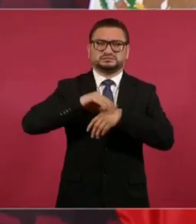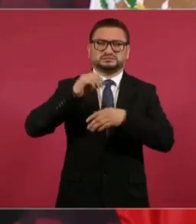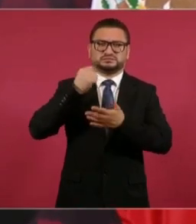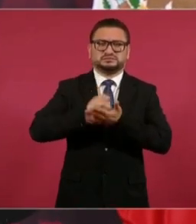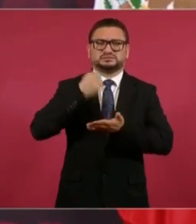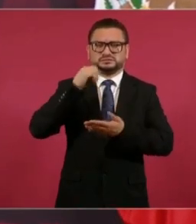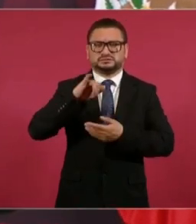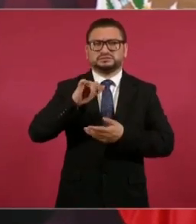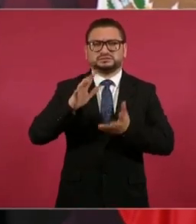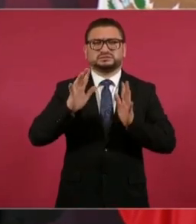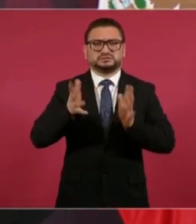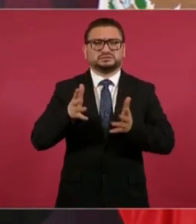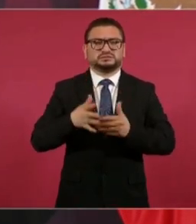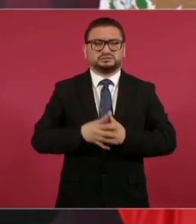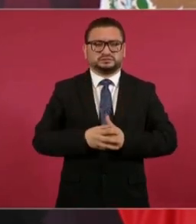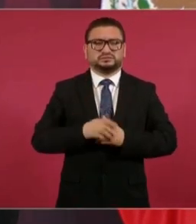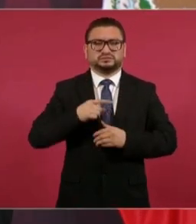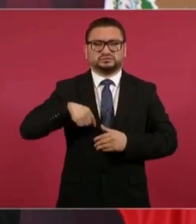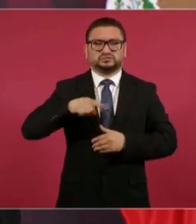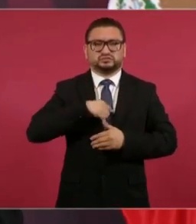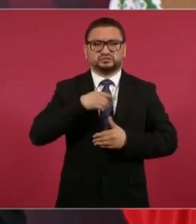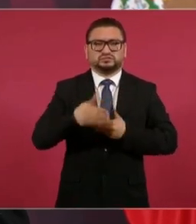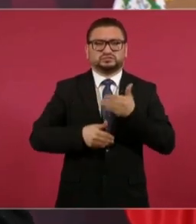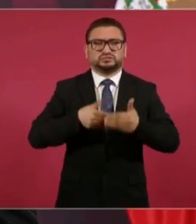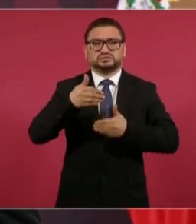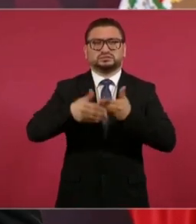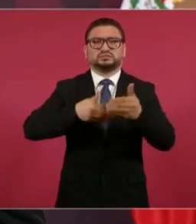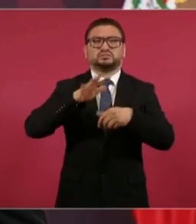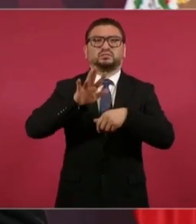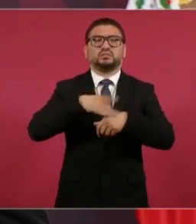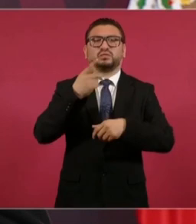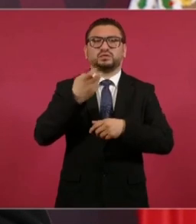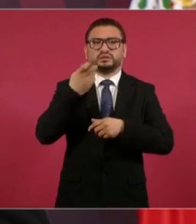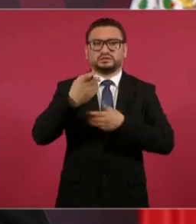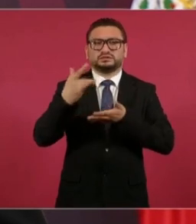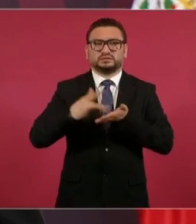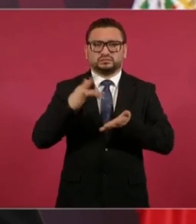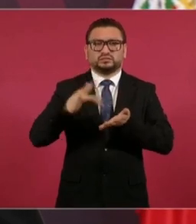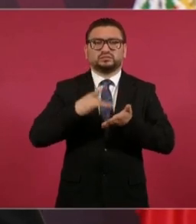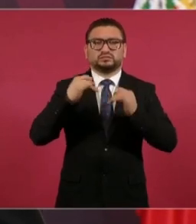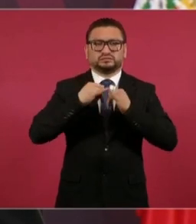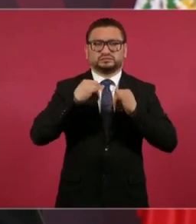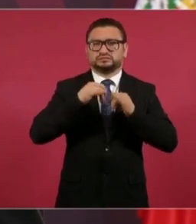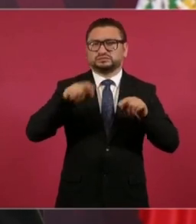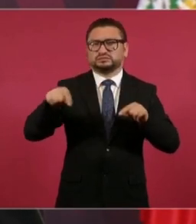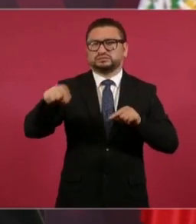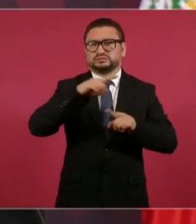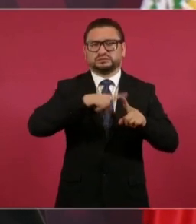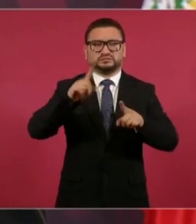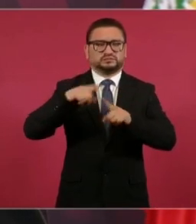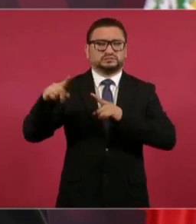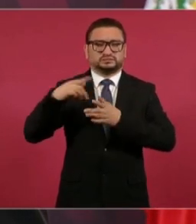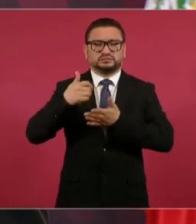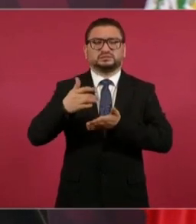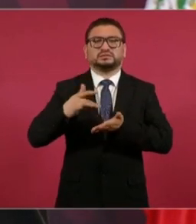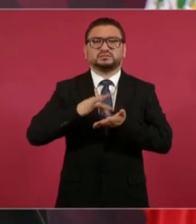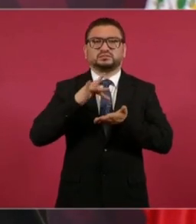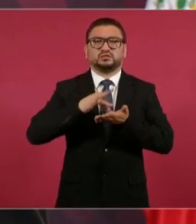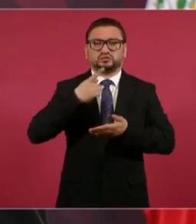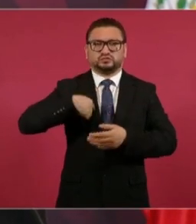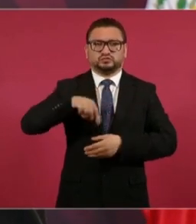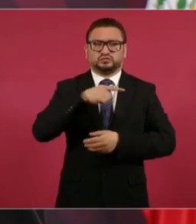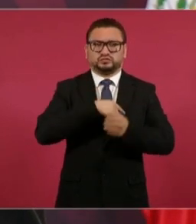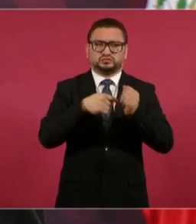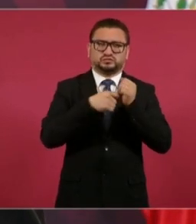hemos avanzado es porque hemos contado con el apoyo de todas las instituciones y no tenemos nada